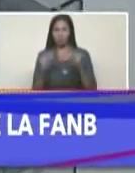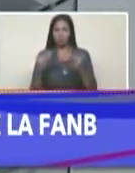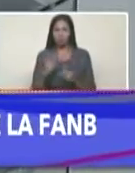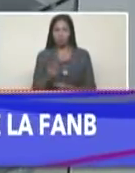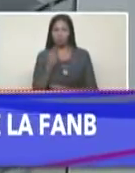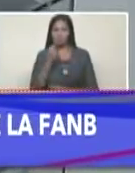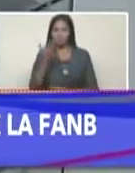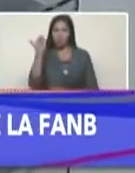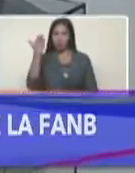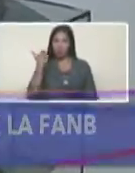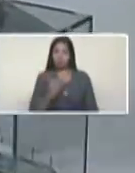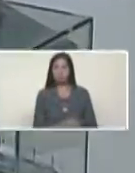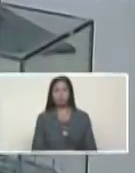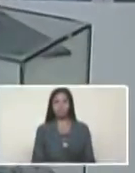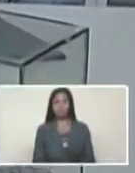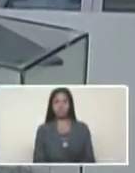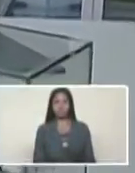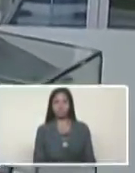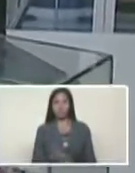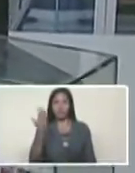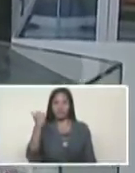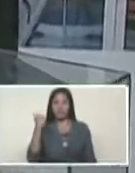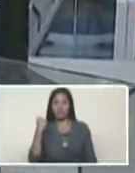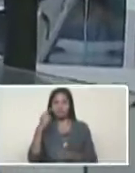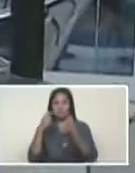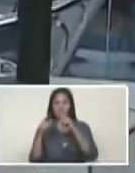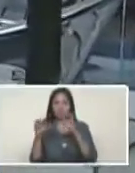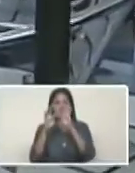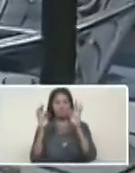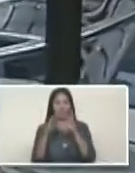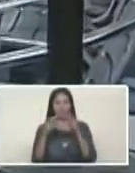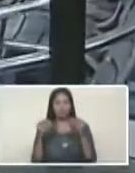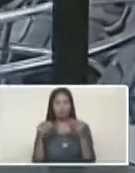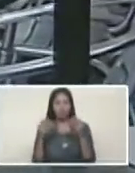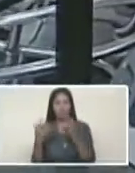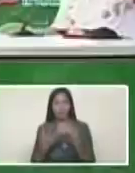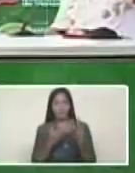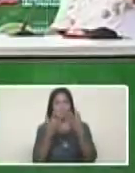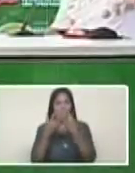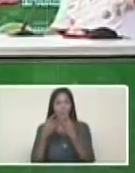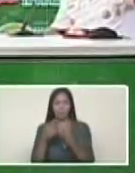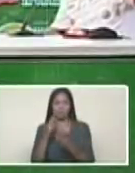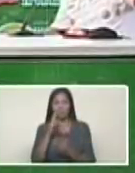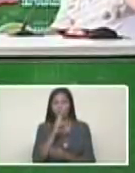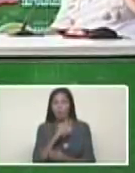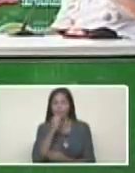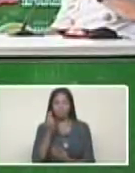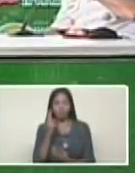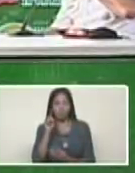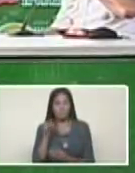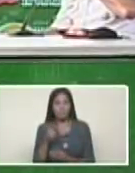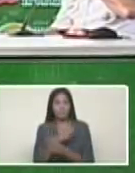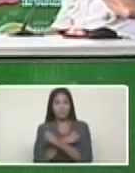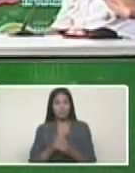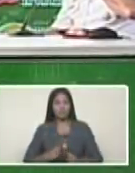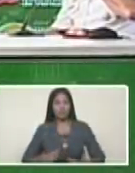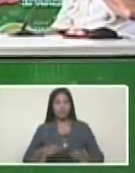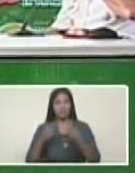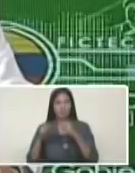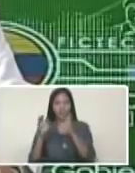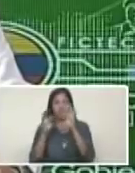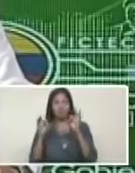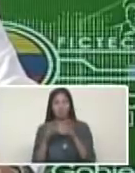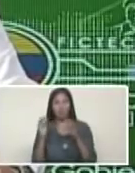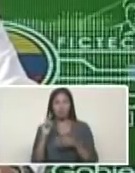ayer. Hay otras formas de hacer la guerra, no necesariamente la ocupación militar. Hay otras formas